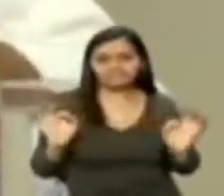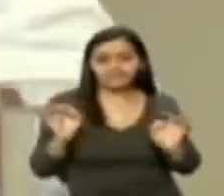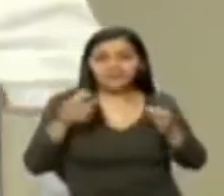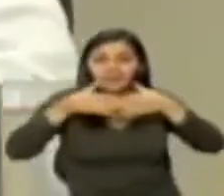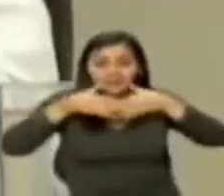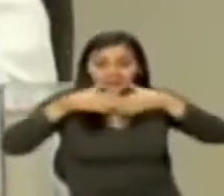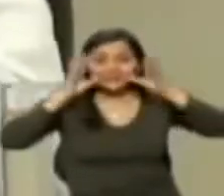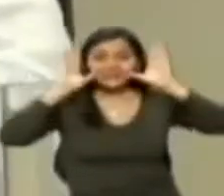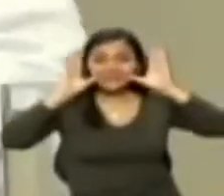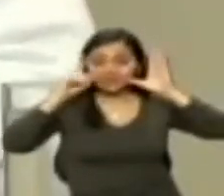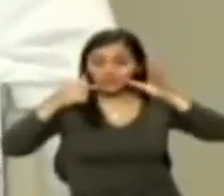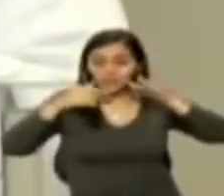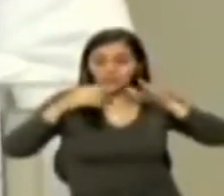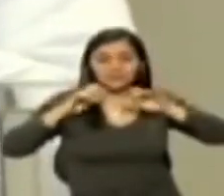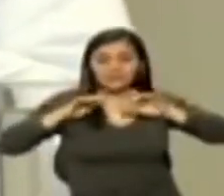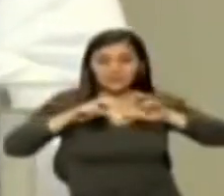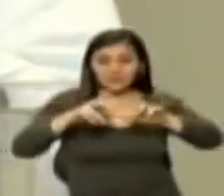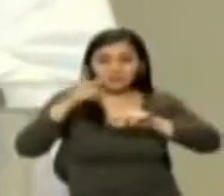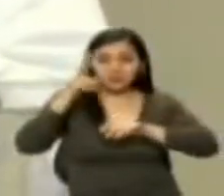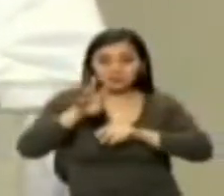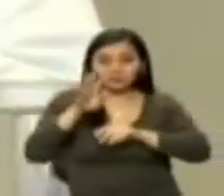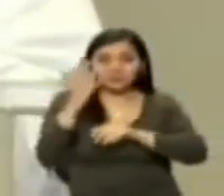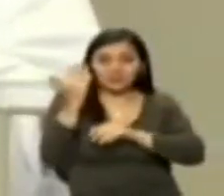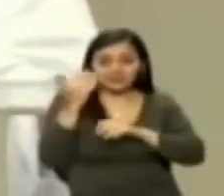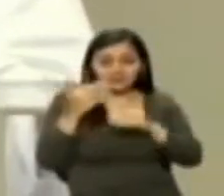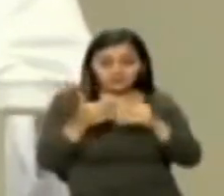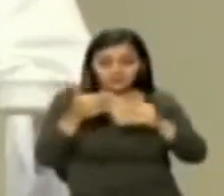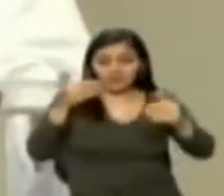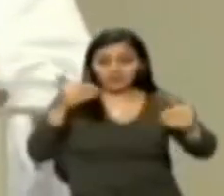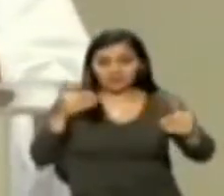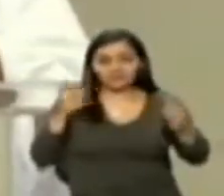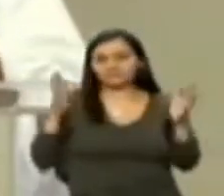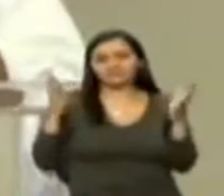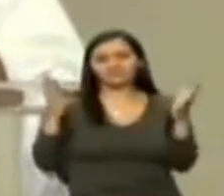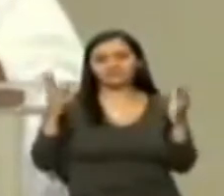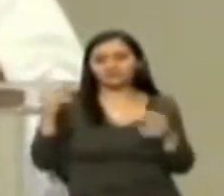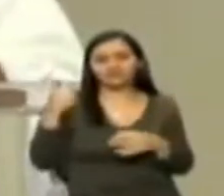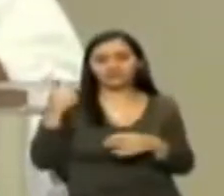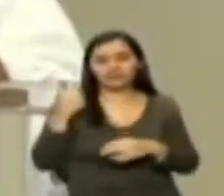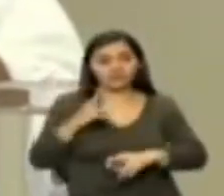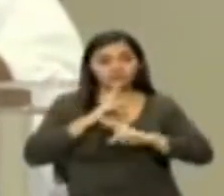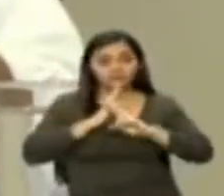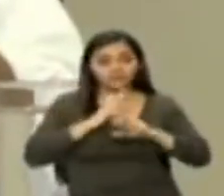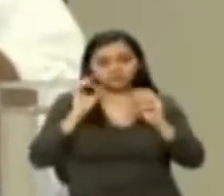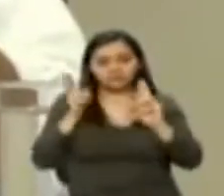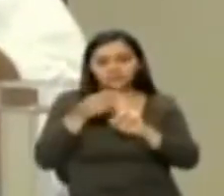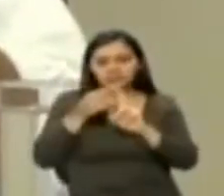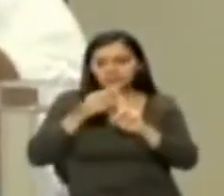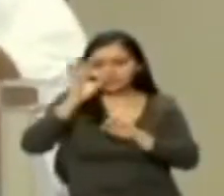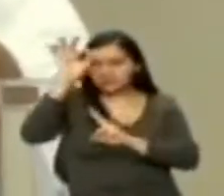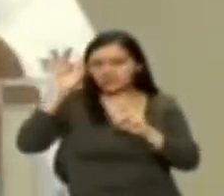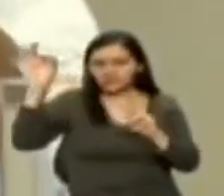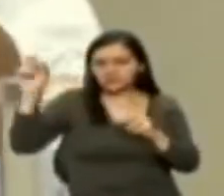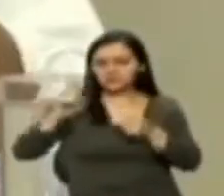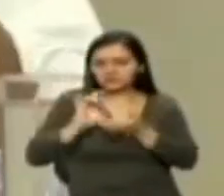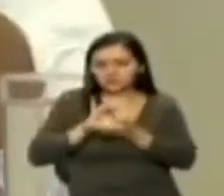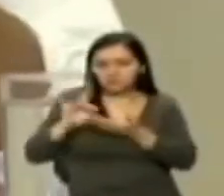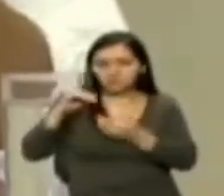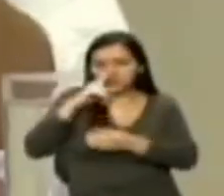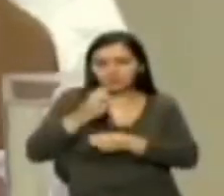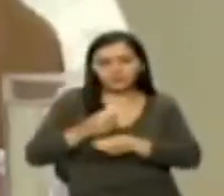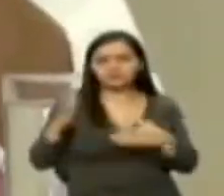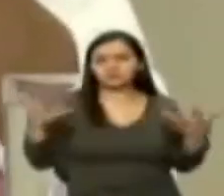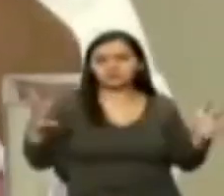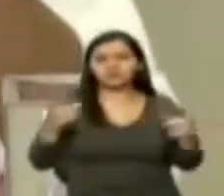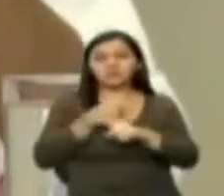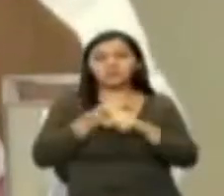hasta septiembre de 2015, este no es, por favor. No había evidencia de incremento del desempleo. Incluso el